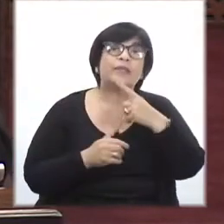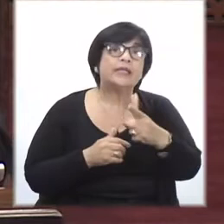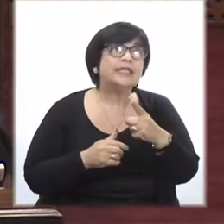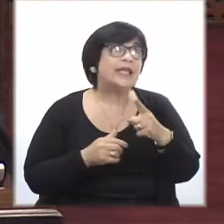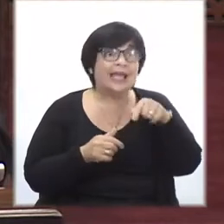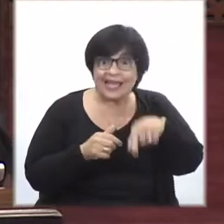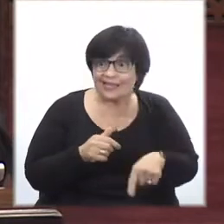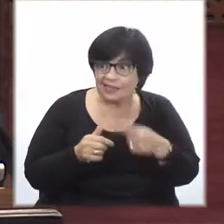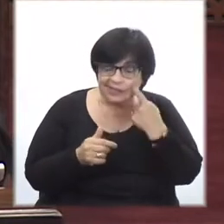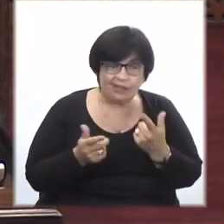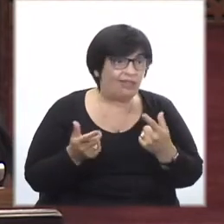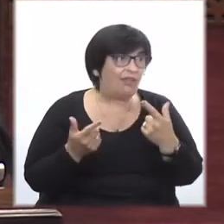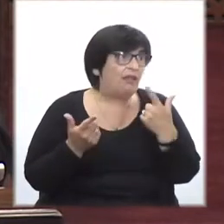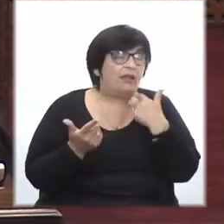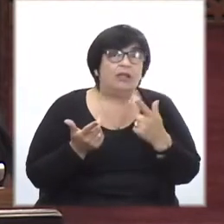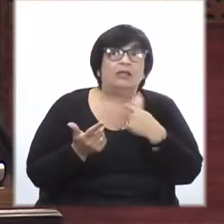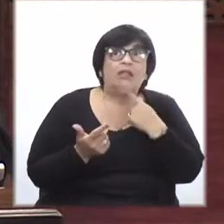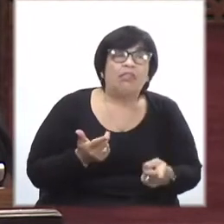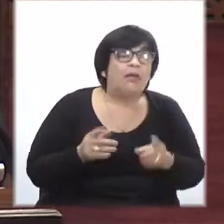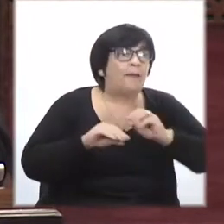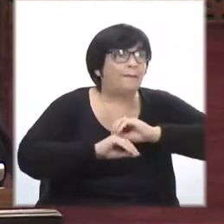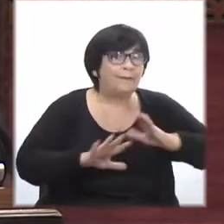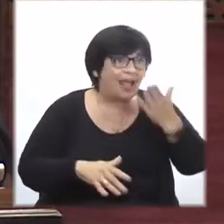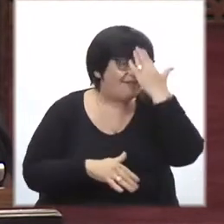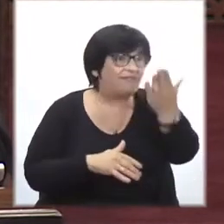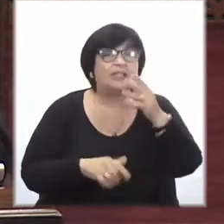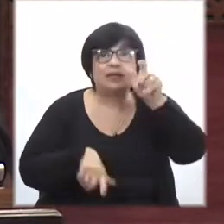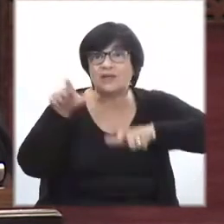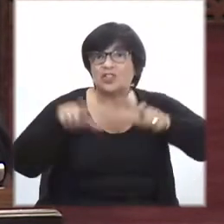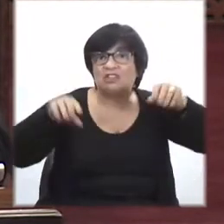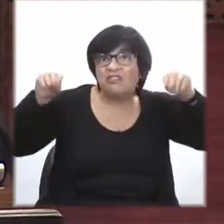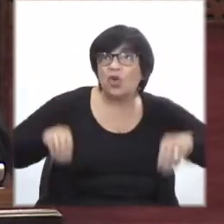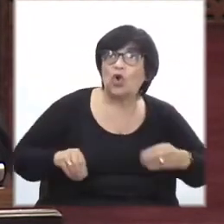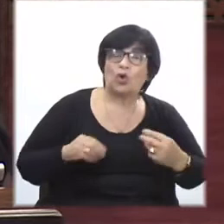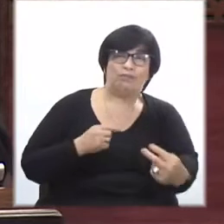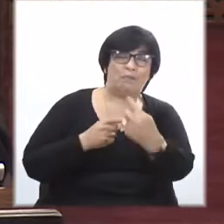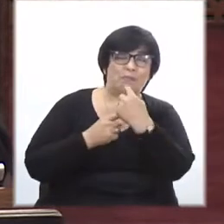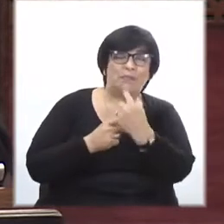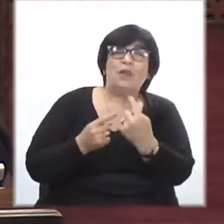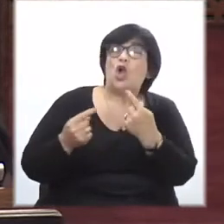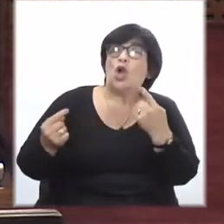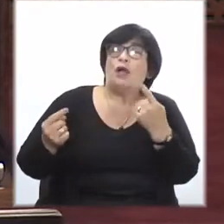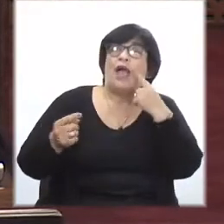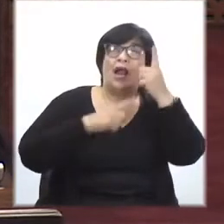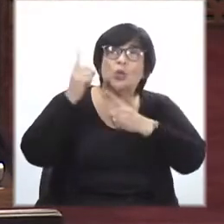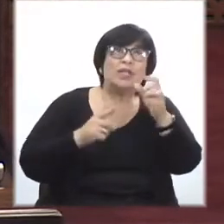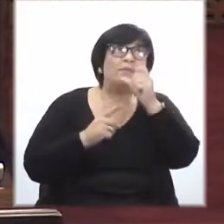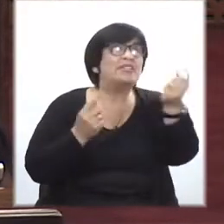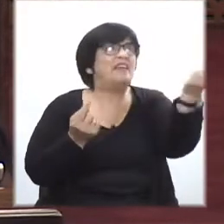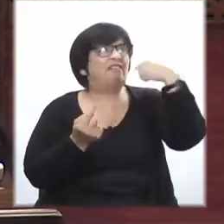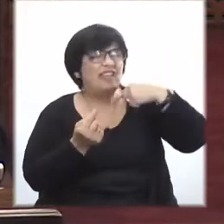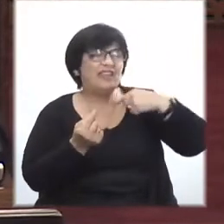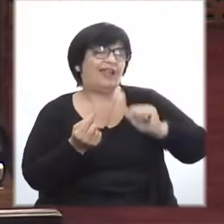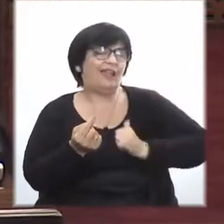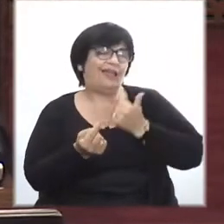deja inermes a miles de productores agropecuarios frente a unas pocas empresas extranjeras que se han establecido en el país gozando